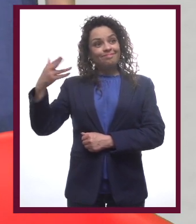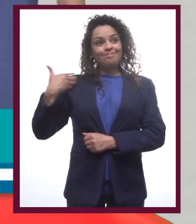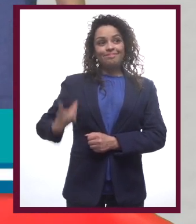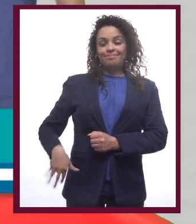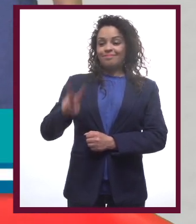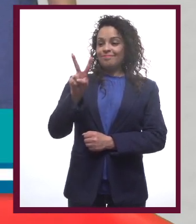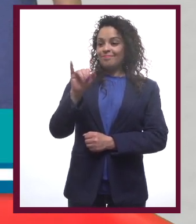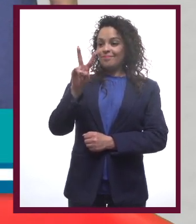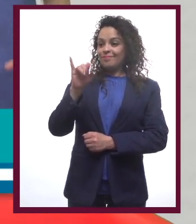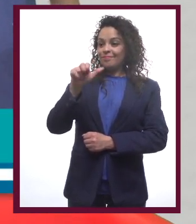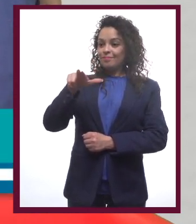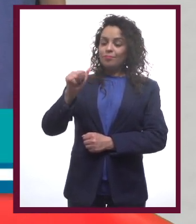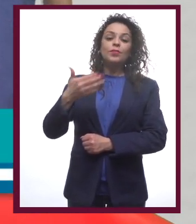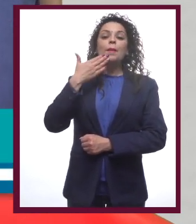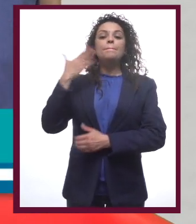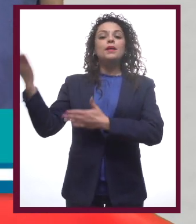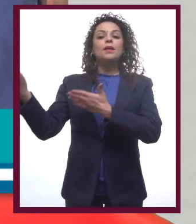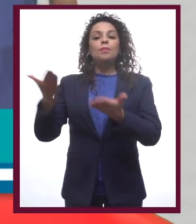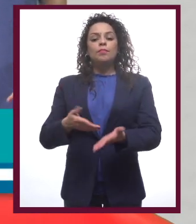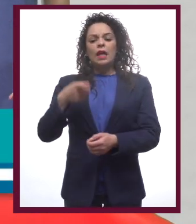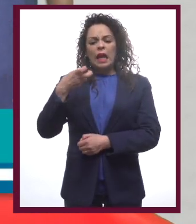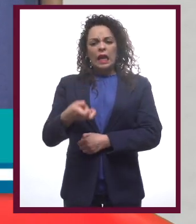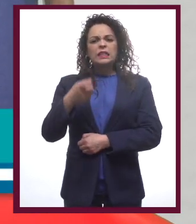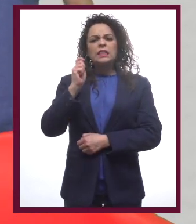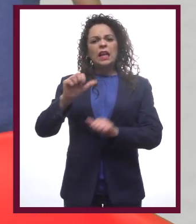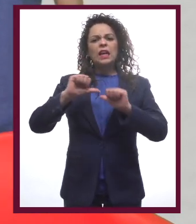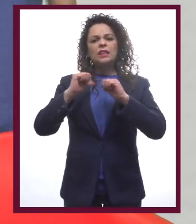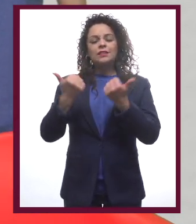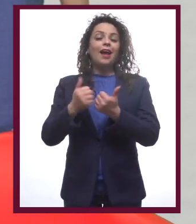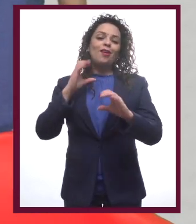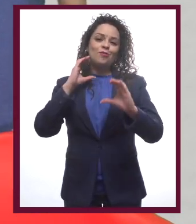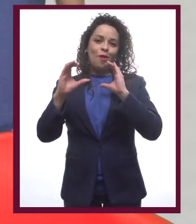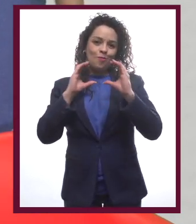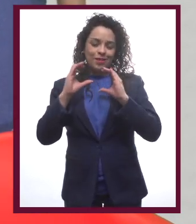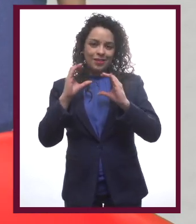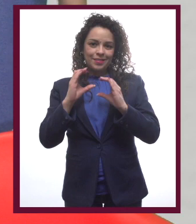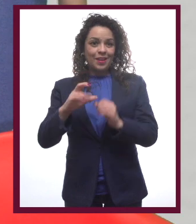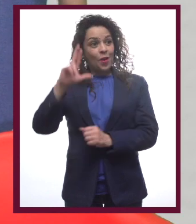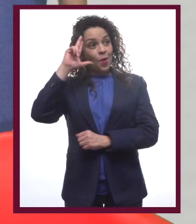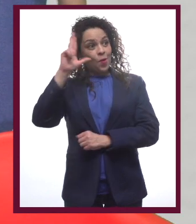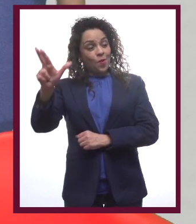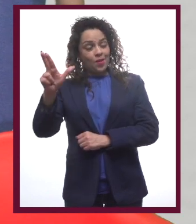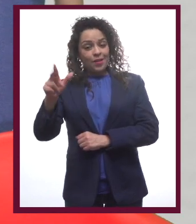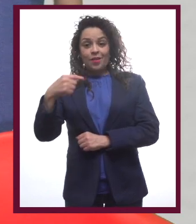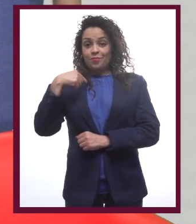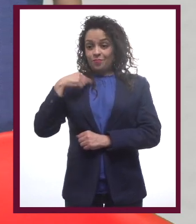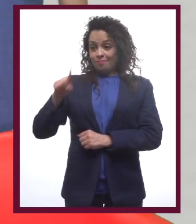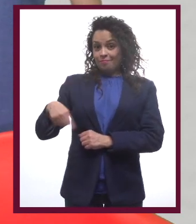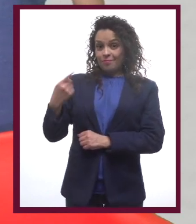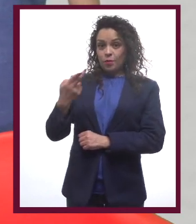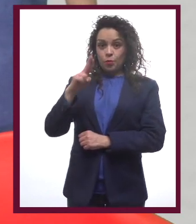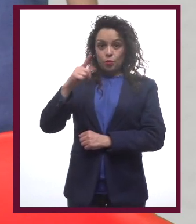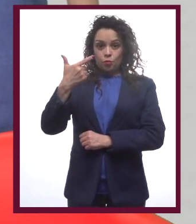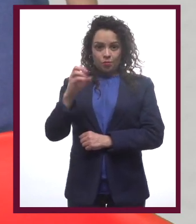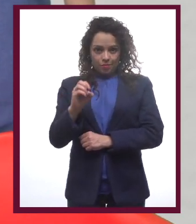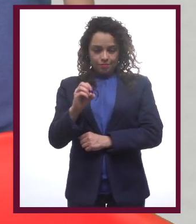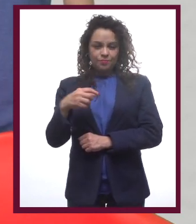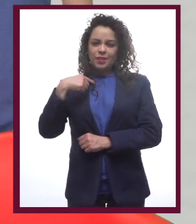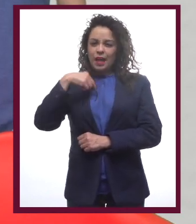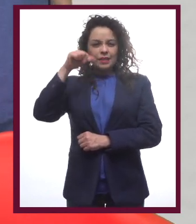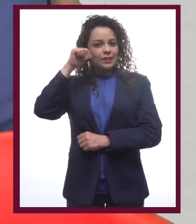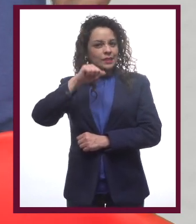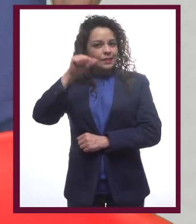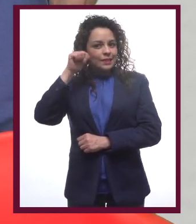chicos, yo soy Viviana y les damos la bienvenida a nuestra sección de comunicación. ¿Qué onda, jóvenes en TV? Yo soy Hugo y fíjense que, como